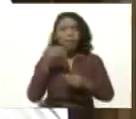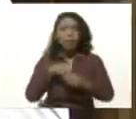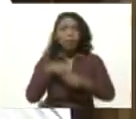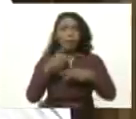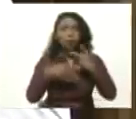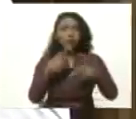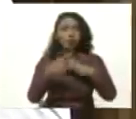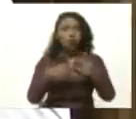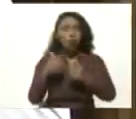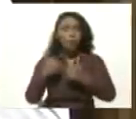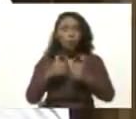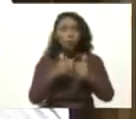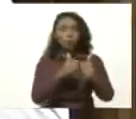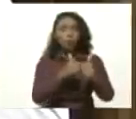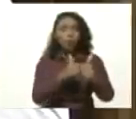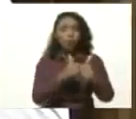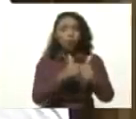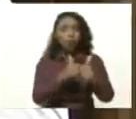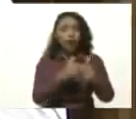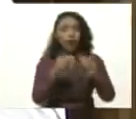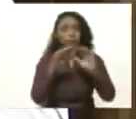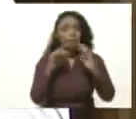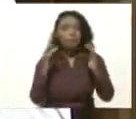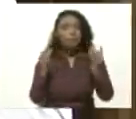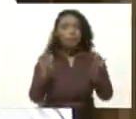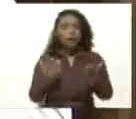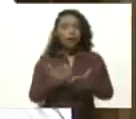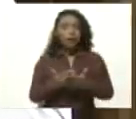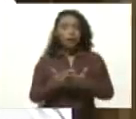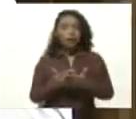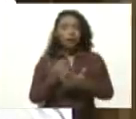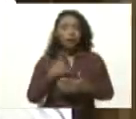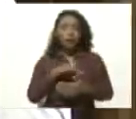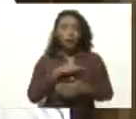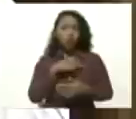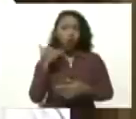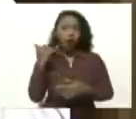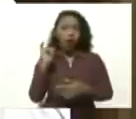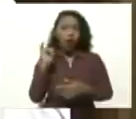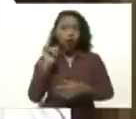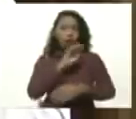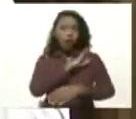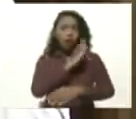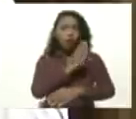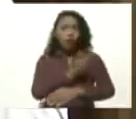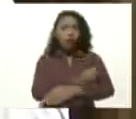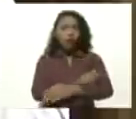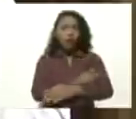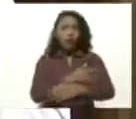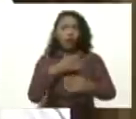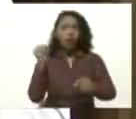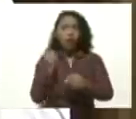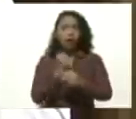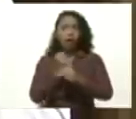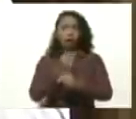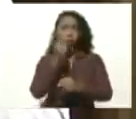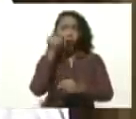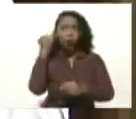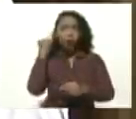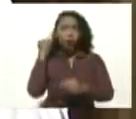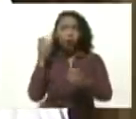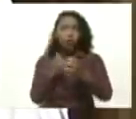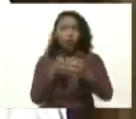de prosecución en pandemia. Nosotros consideramos que la fortaleza de los trabajadores y trabajadoras del